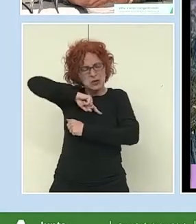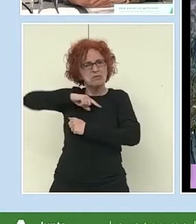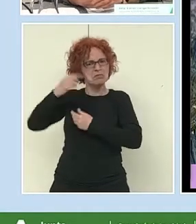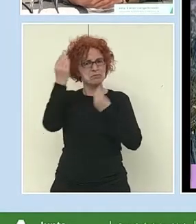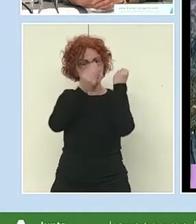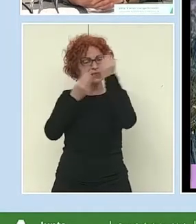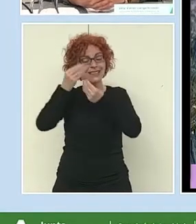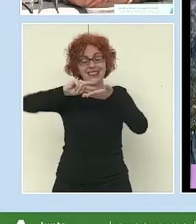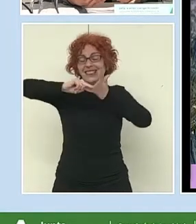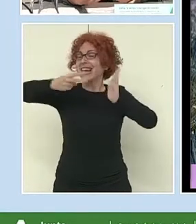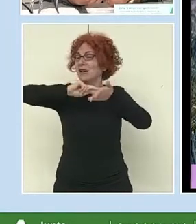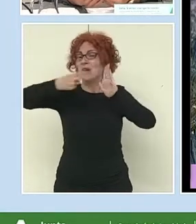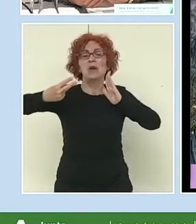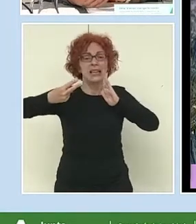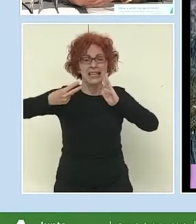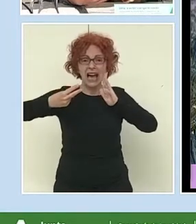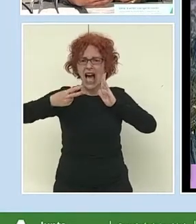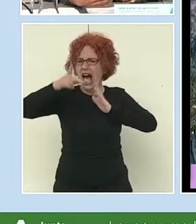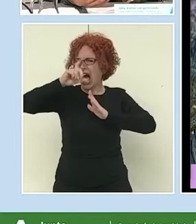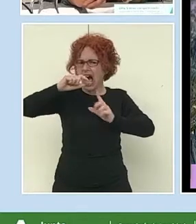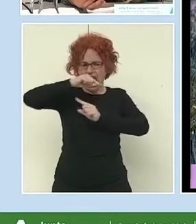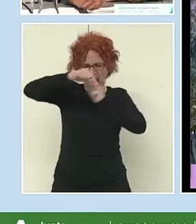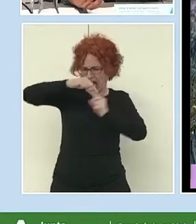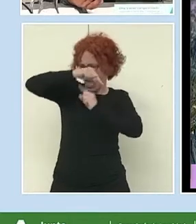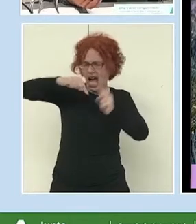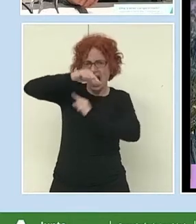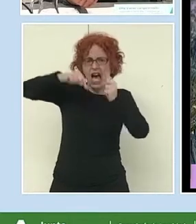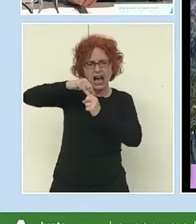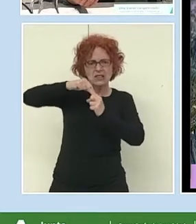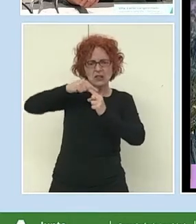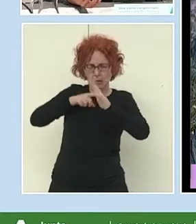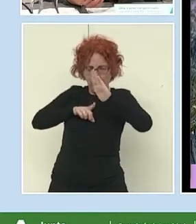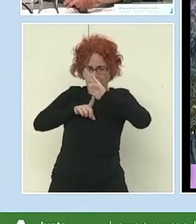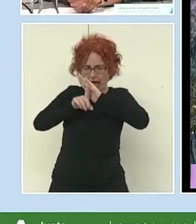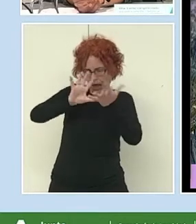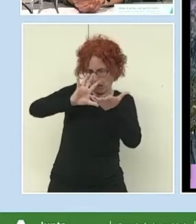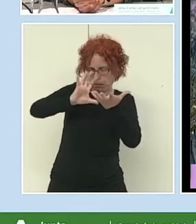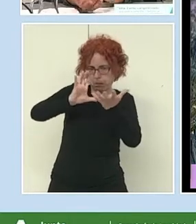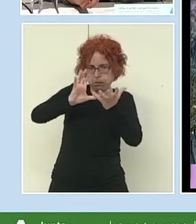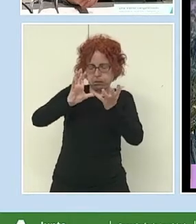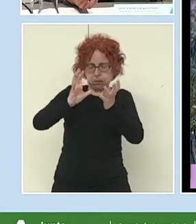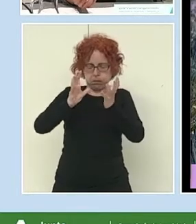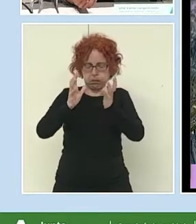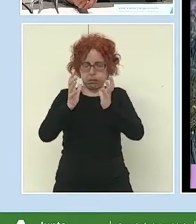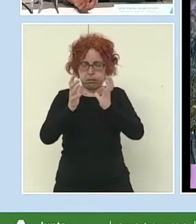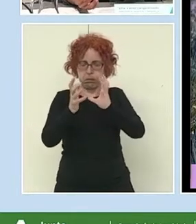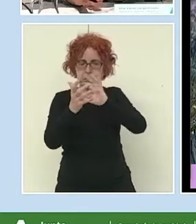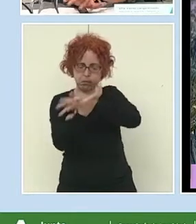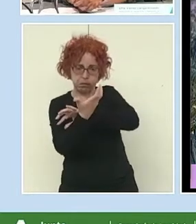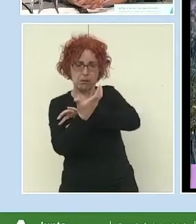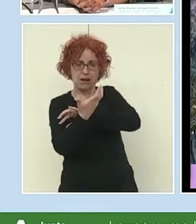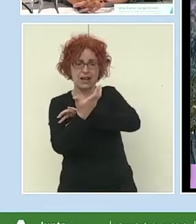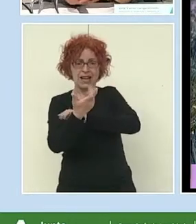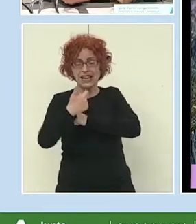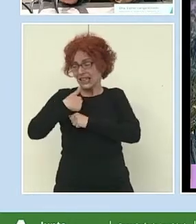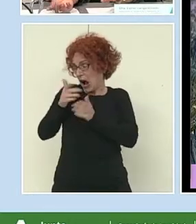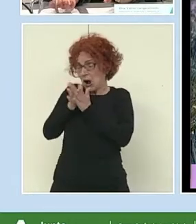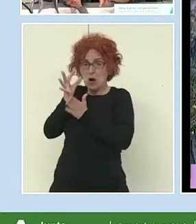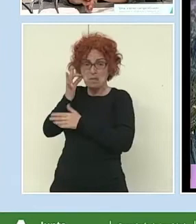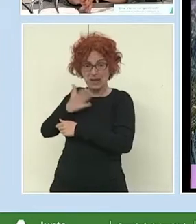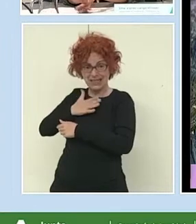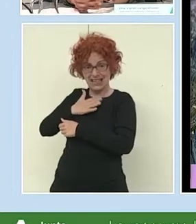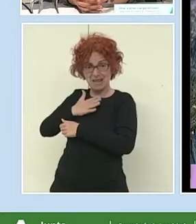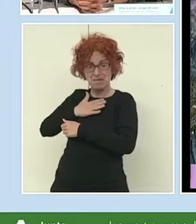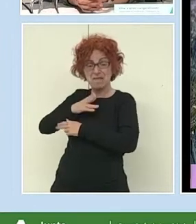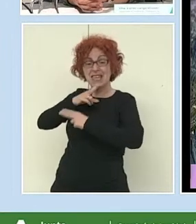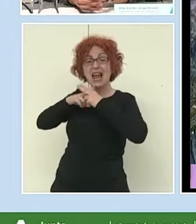evolución, ¿no? Y eso a los profesionales nos permite, ya esto lo ha hablado mi amiga, mi compañera Amalia, a los profesionales